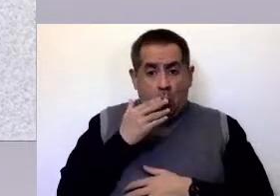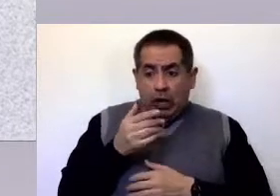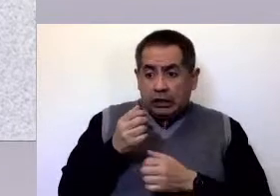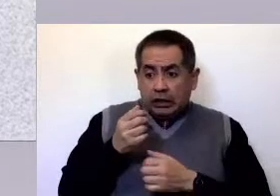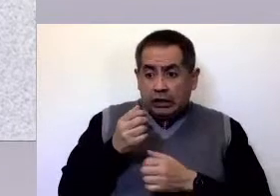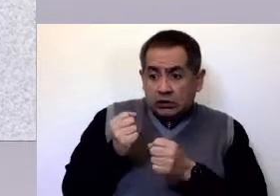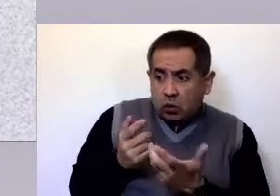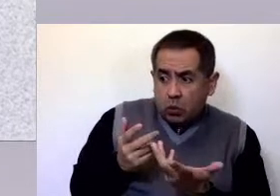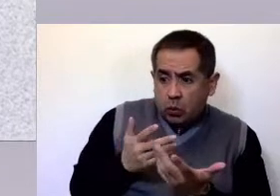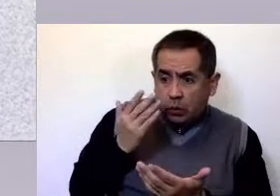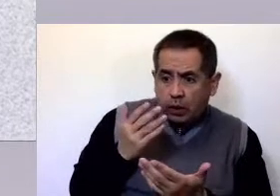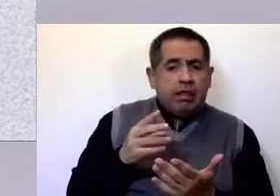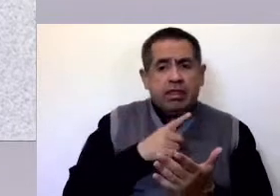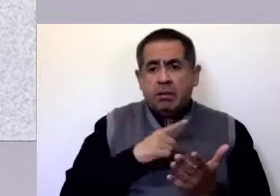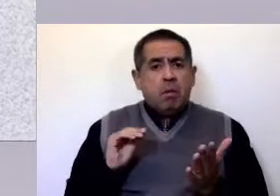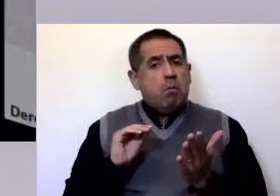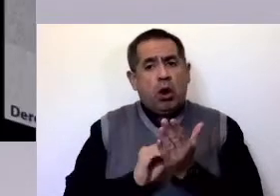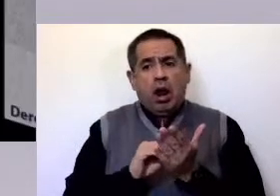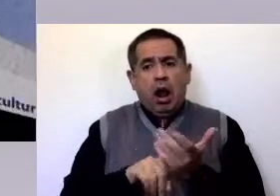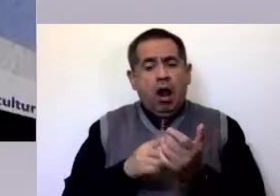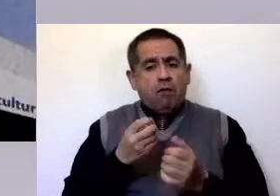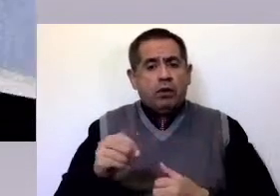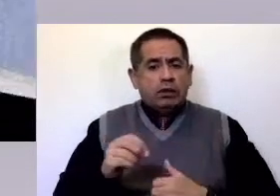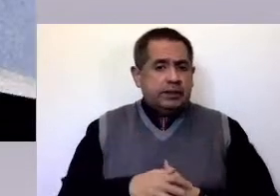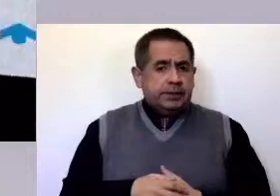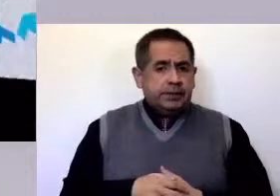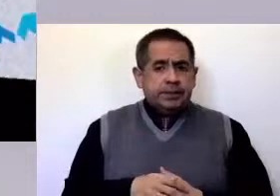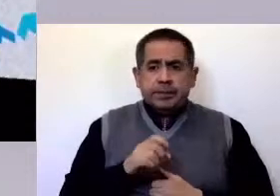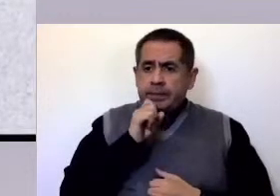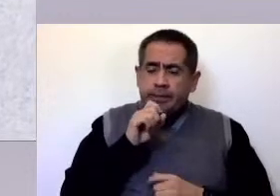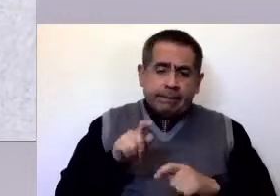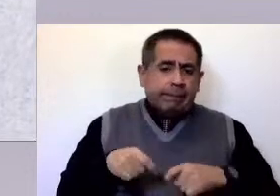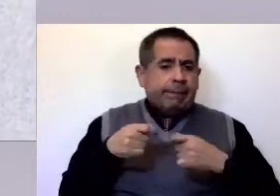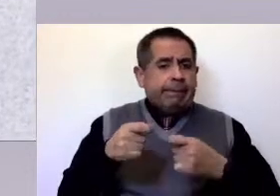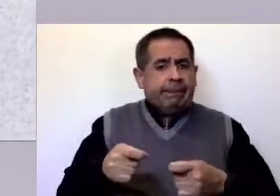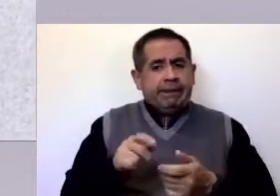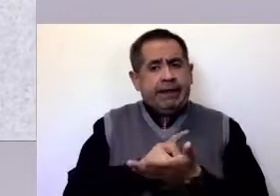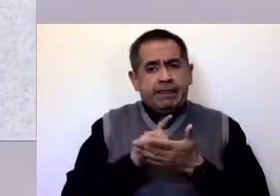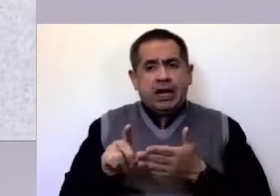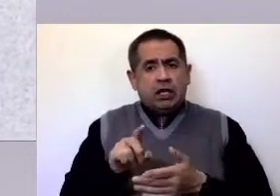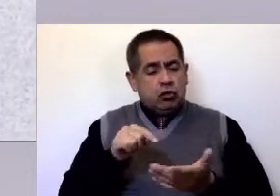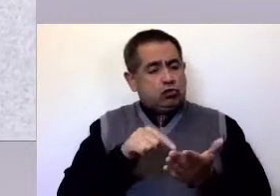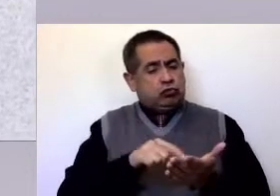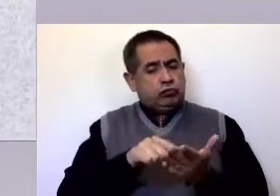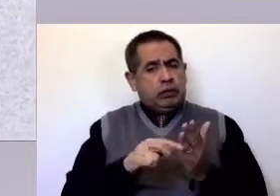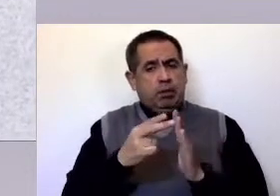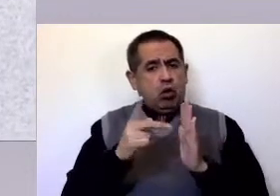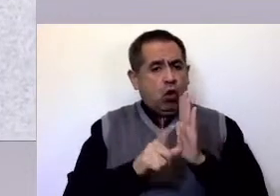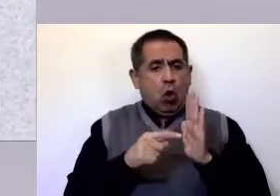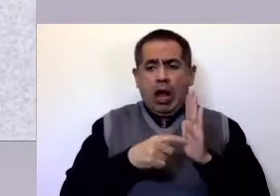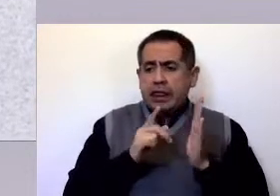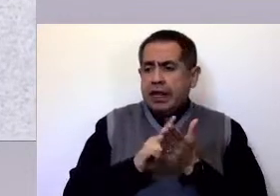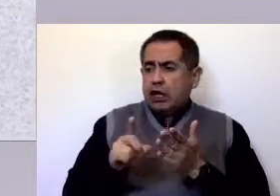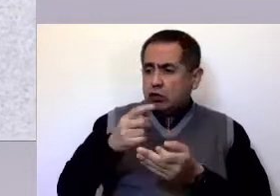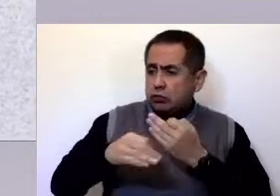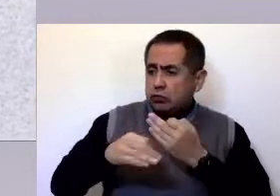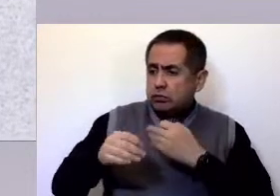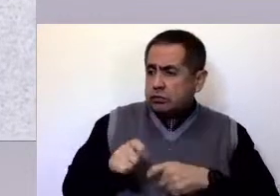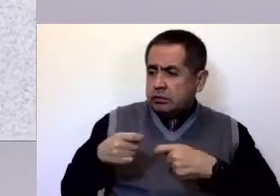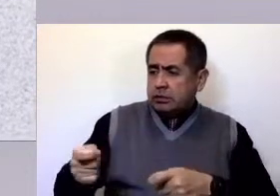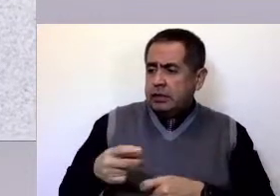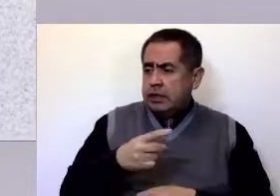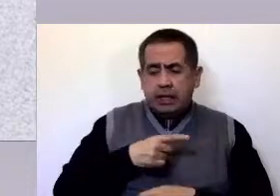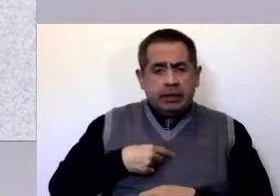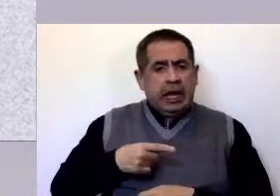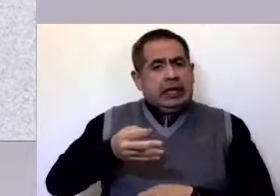asimismo la obligación de garantizar el ejercicio de los derechos reconocidos en el protocolo deber debe ser asumida